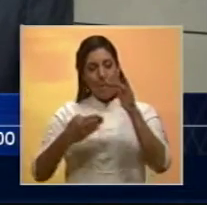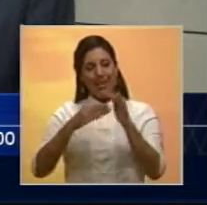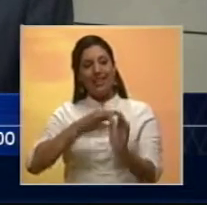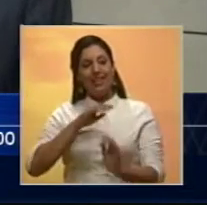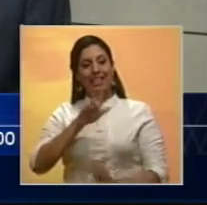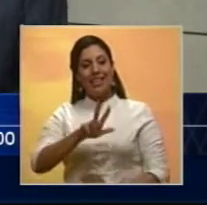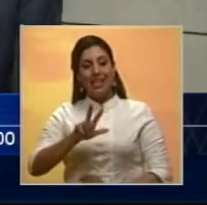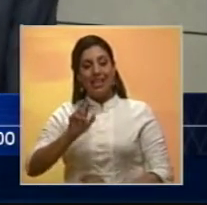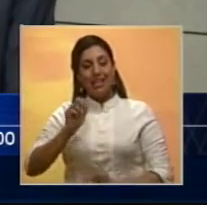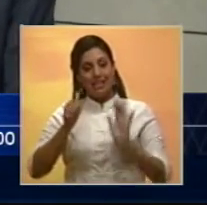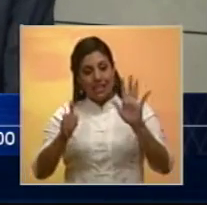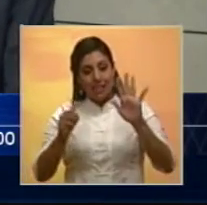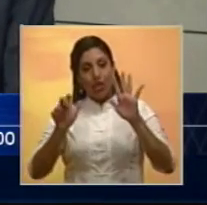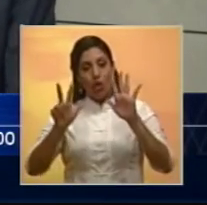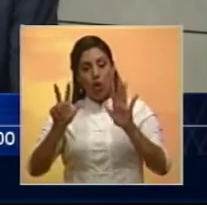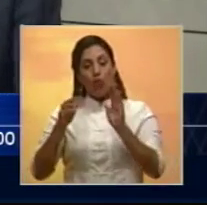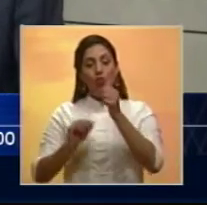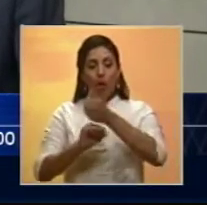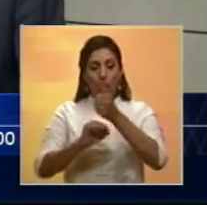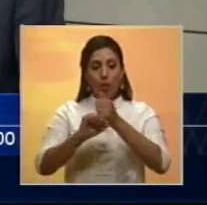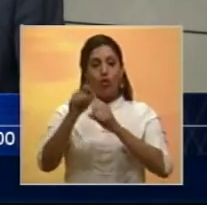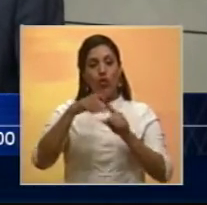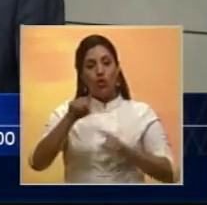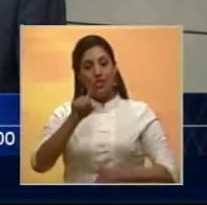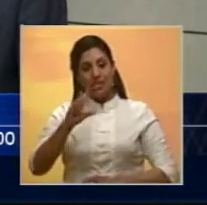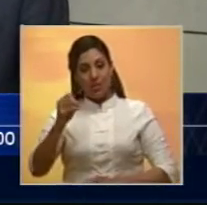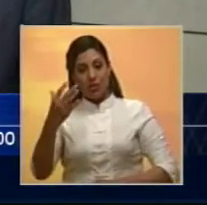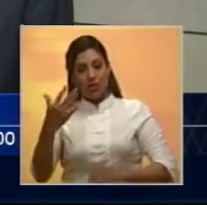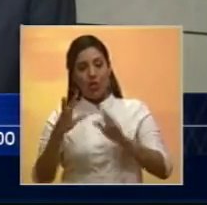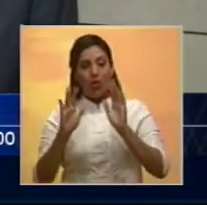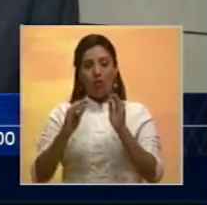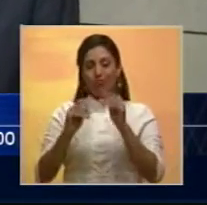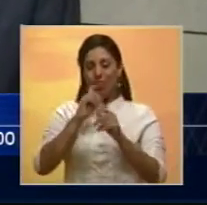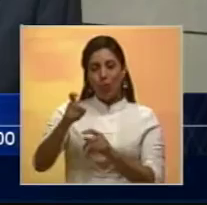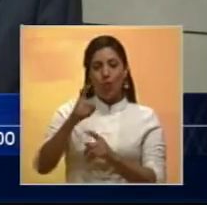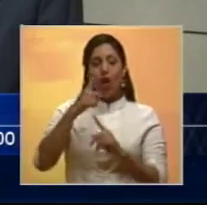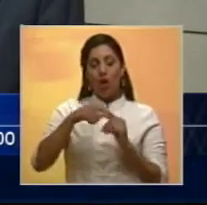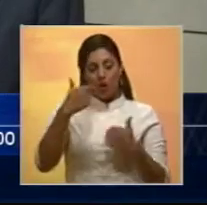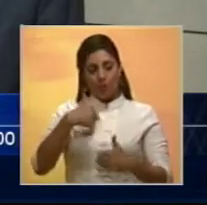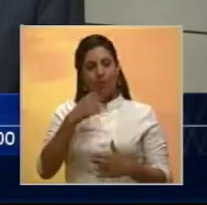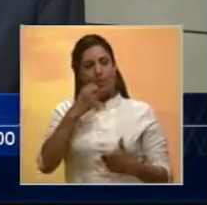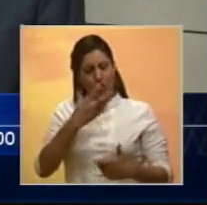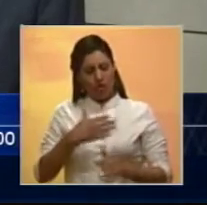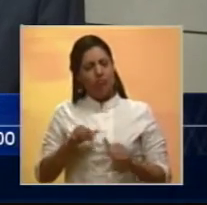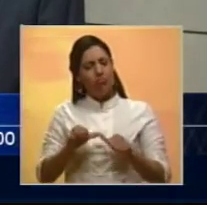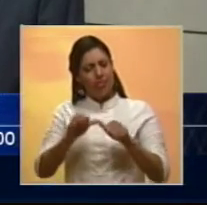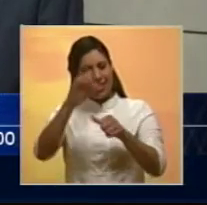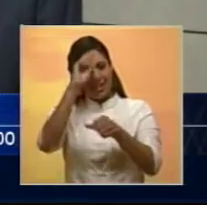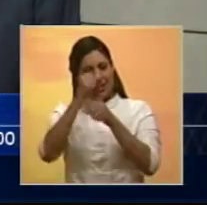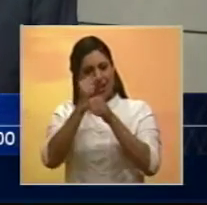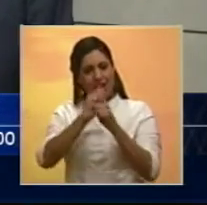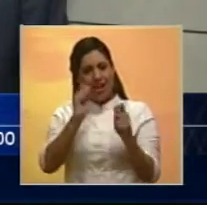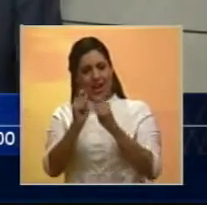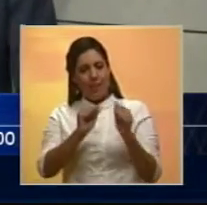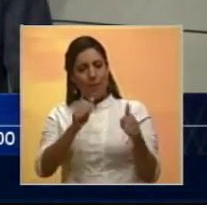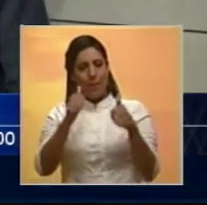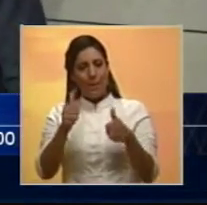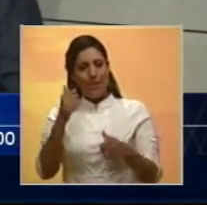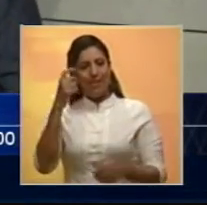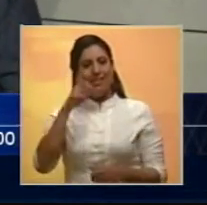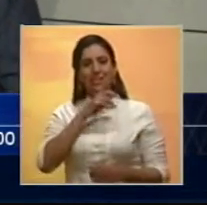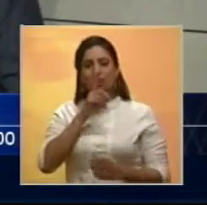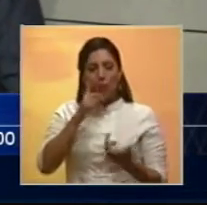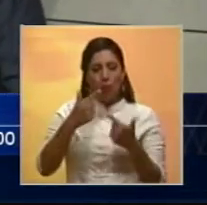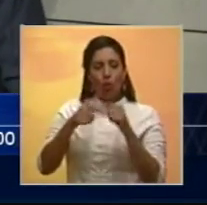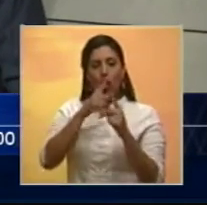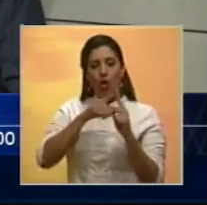obtuvo 368 votos a favor y 105 en contra. El mandatario aseguró que continuará las reformas iniciadas por Matteo